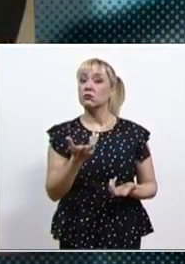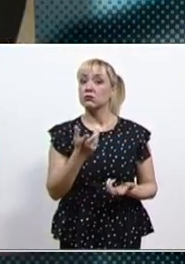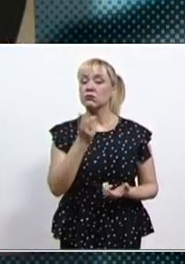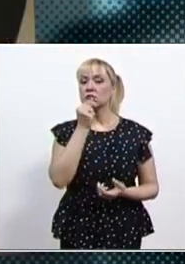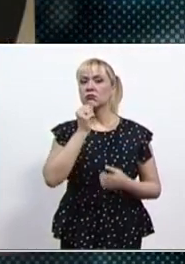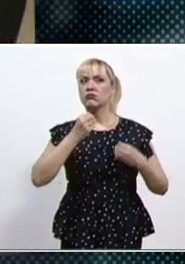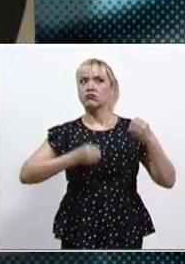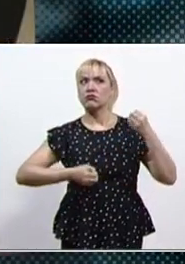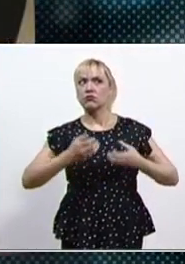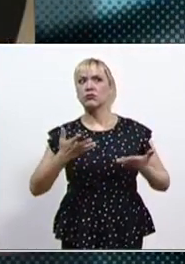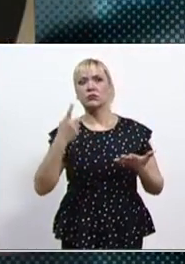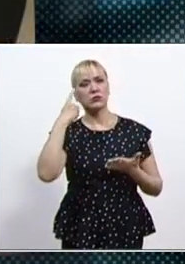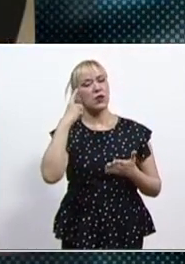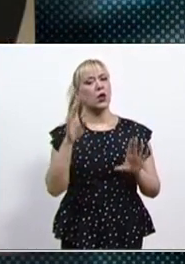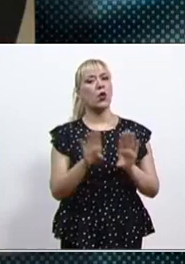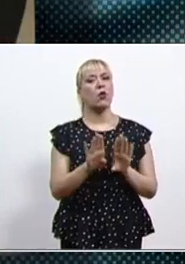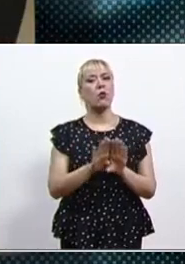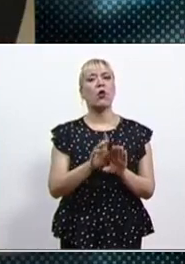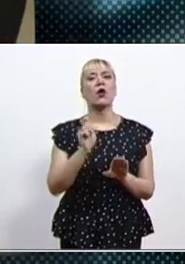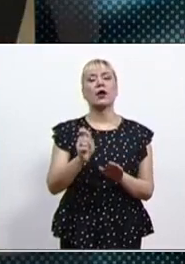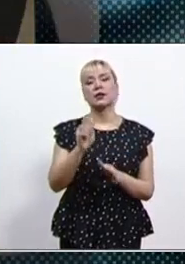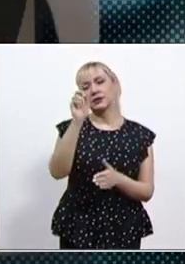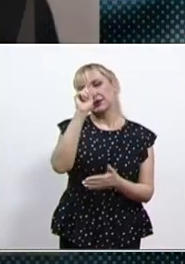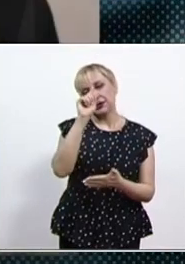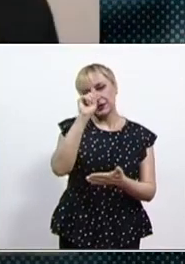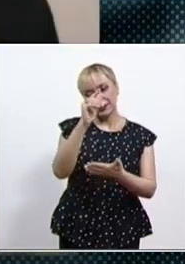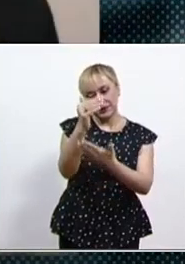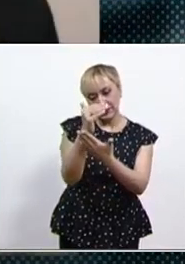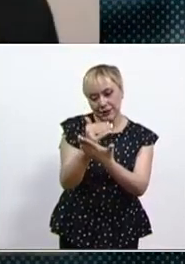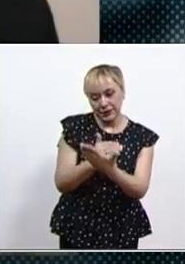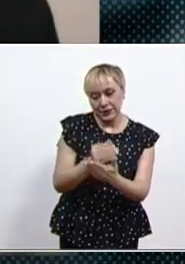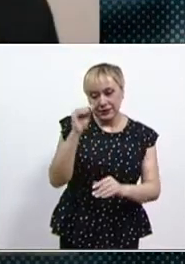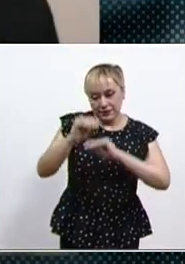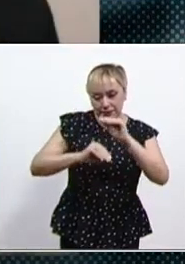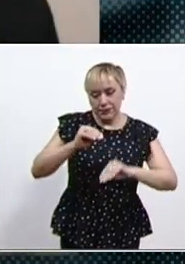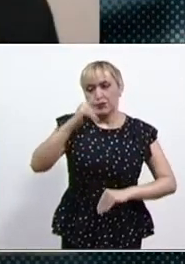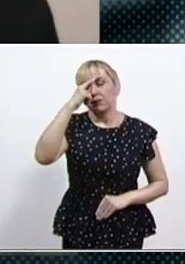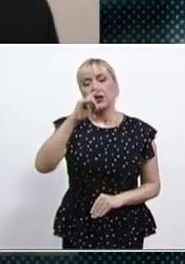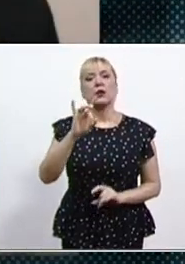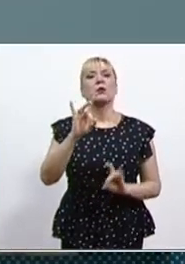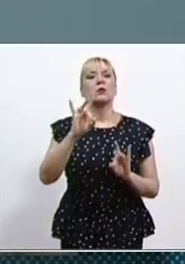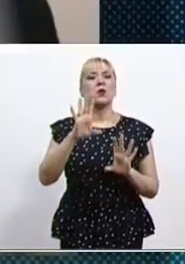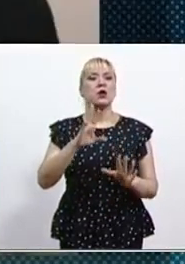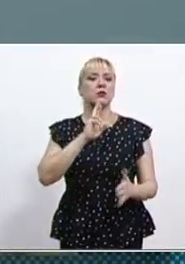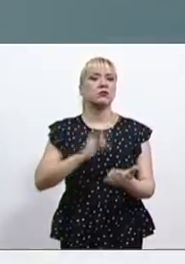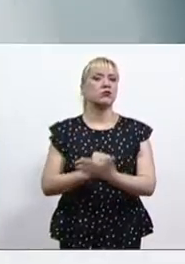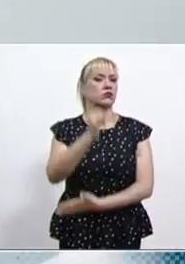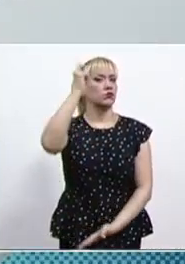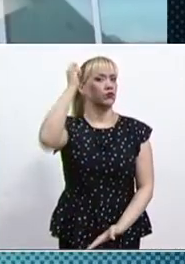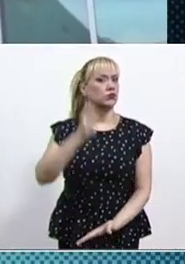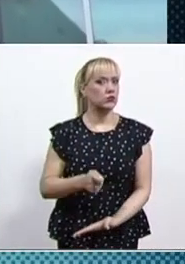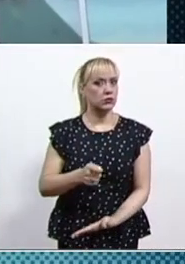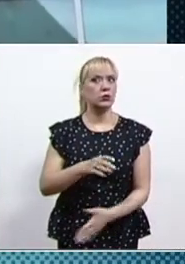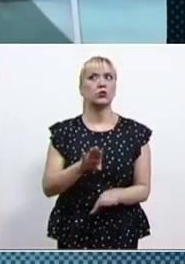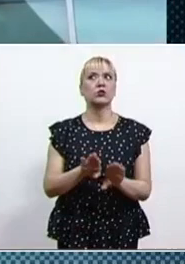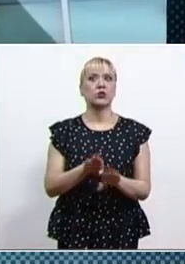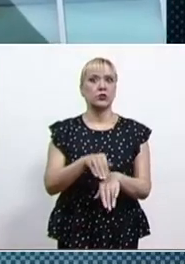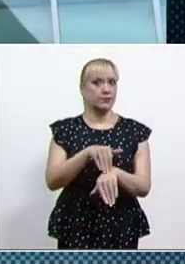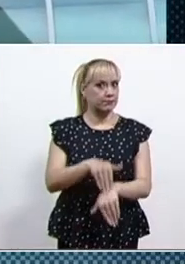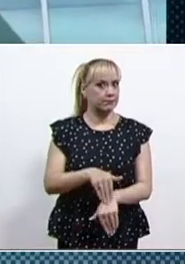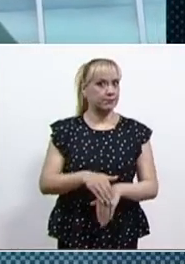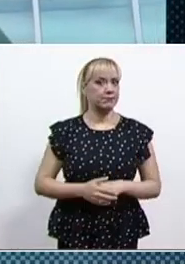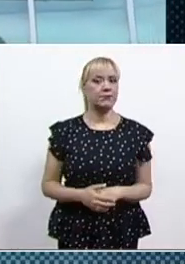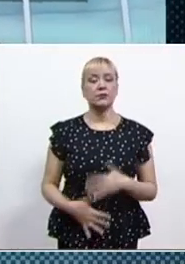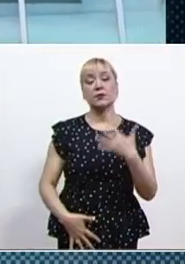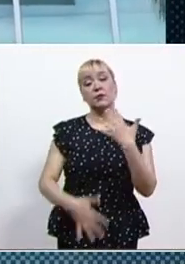de trabajo para la elaboración de guías judiciales en materia de ejecución de sanciones. Cumple 15